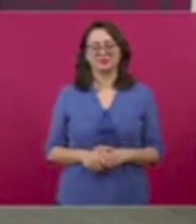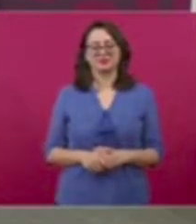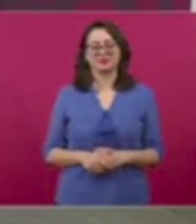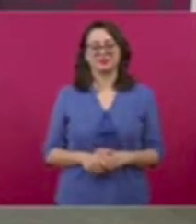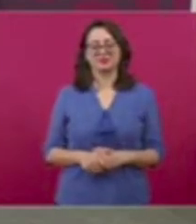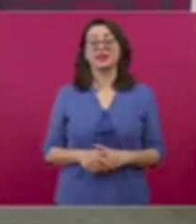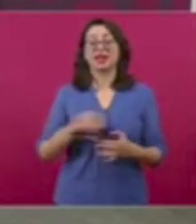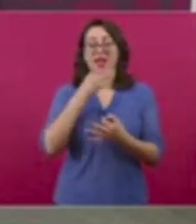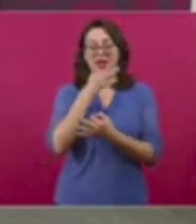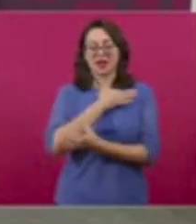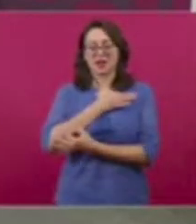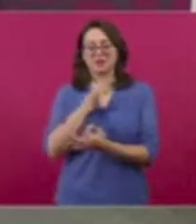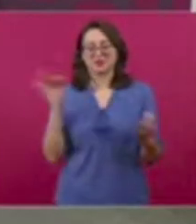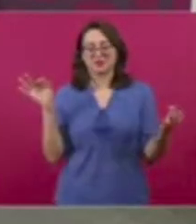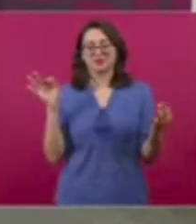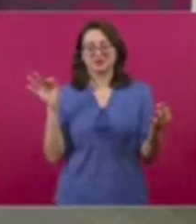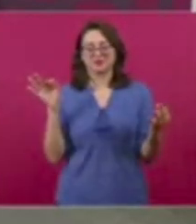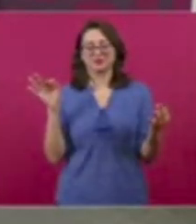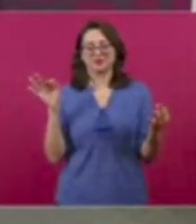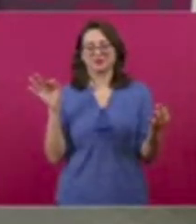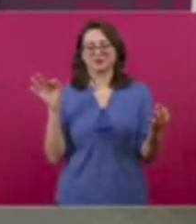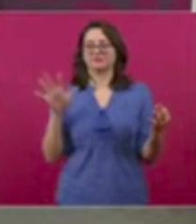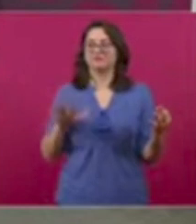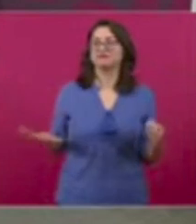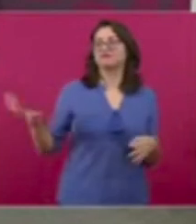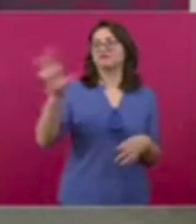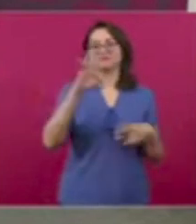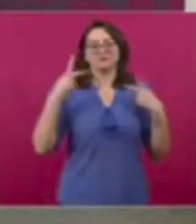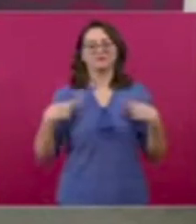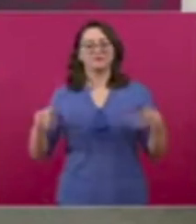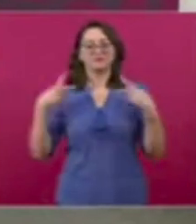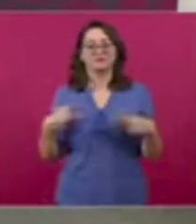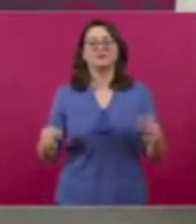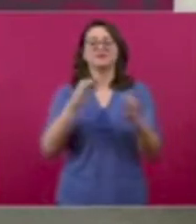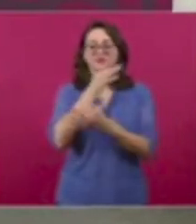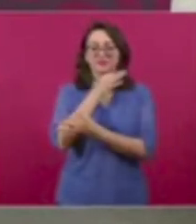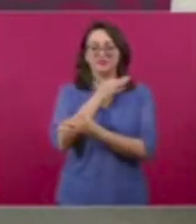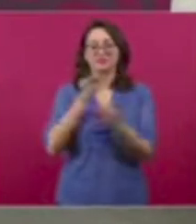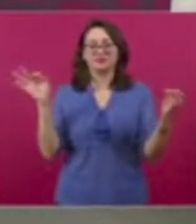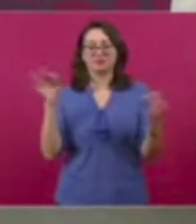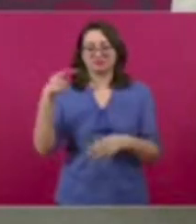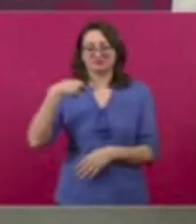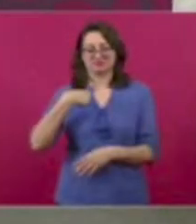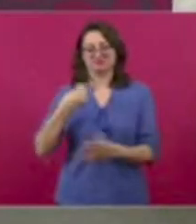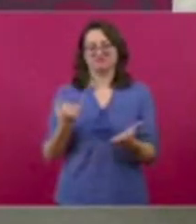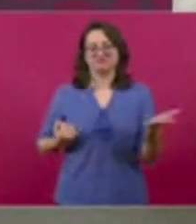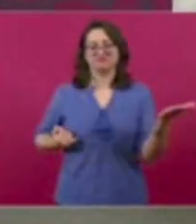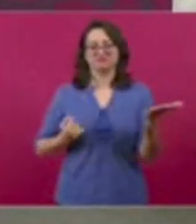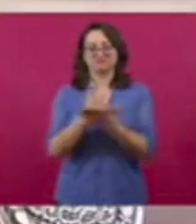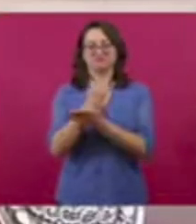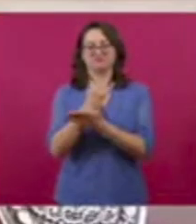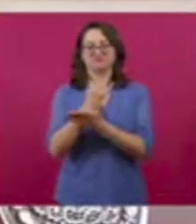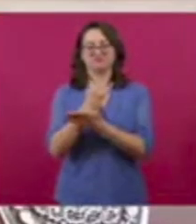dar a conocer, y desde luego al pueblo de México, que he tomado la decisión